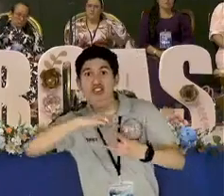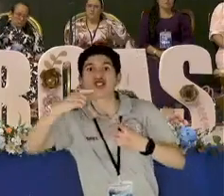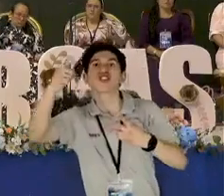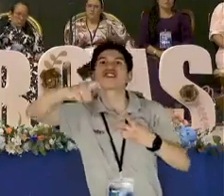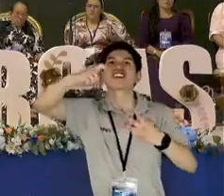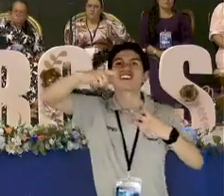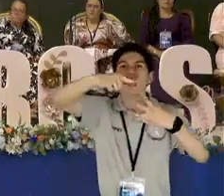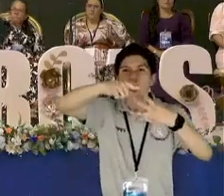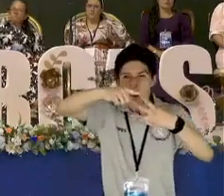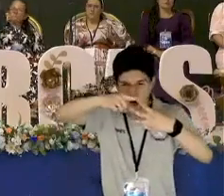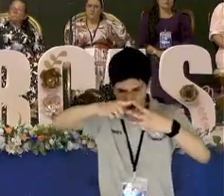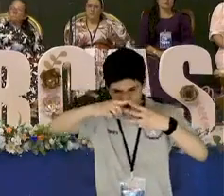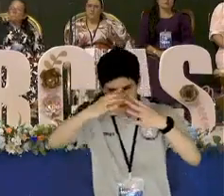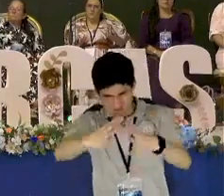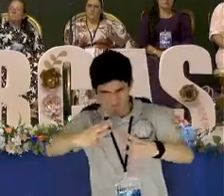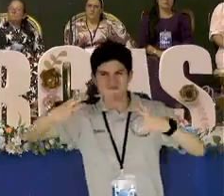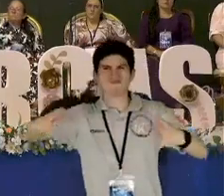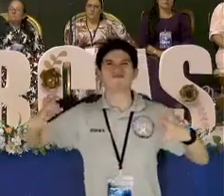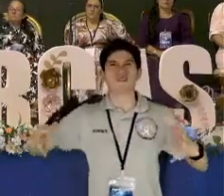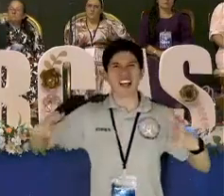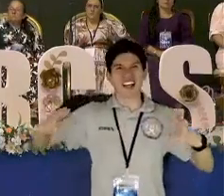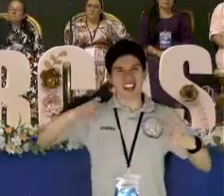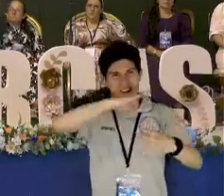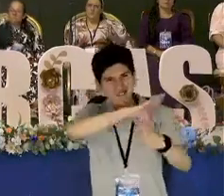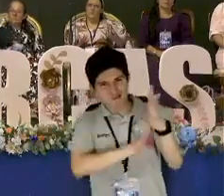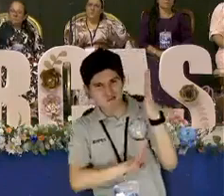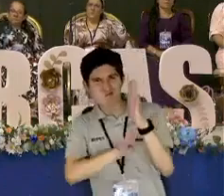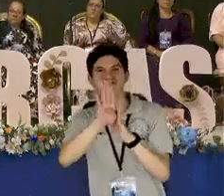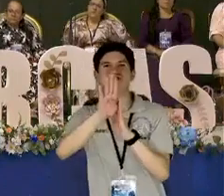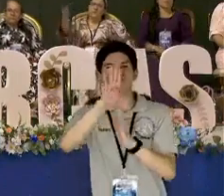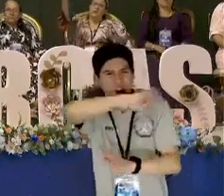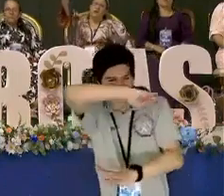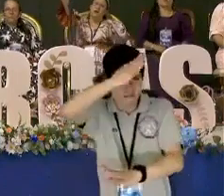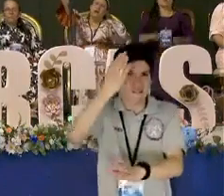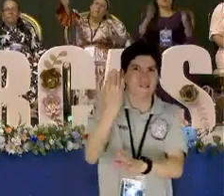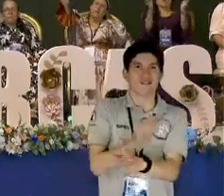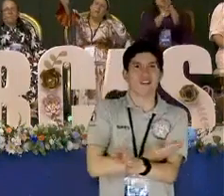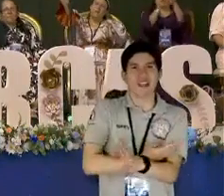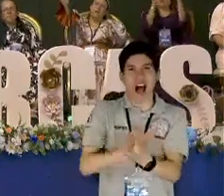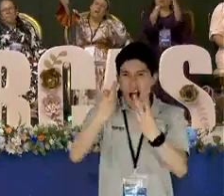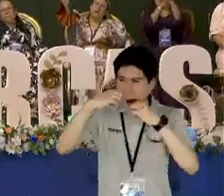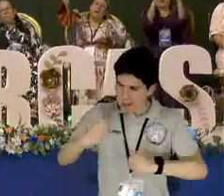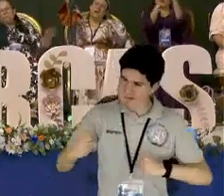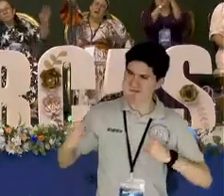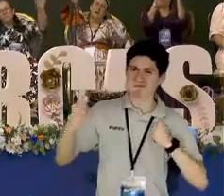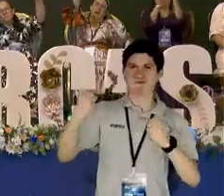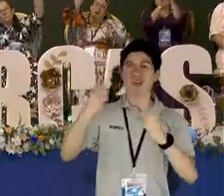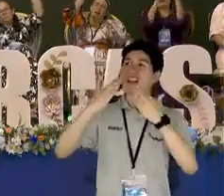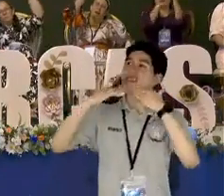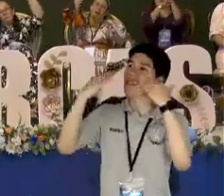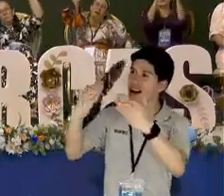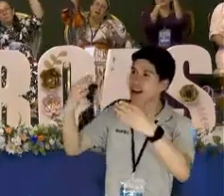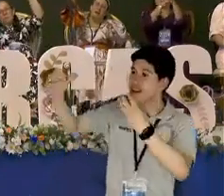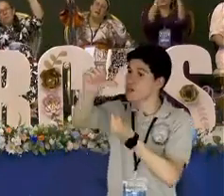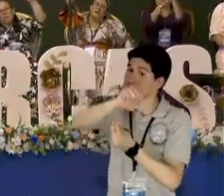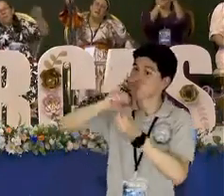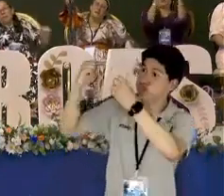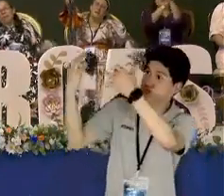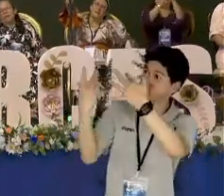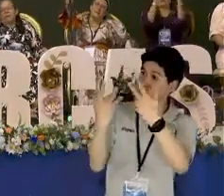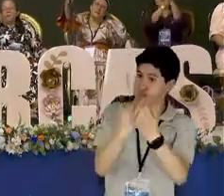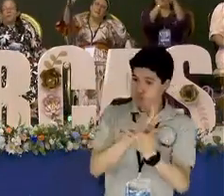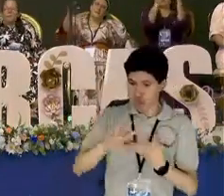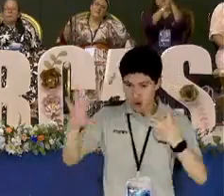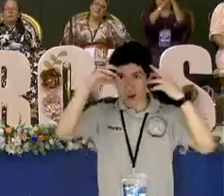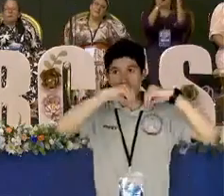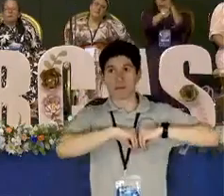nos fortalecemos y nos nutrimos por medio de la unción del Espíritu Santo que está en medio nuestro en